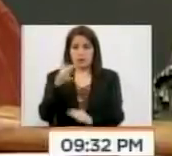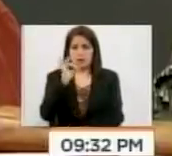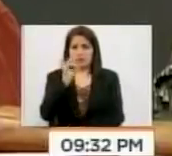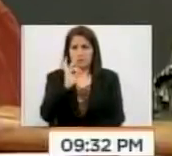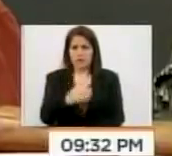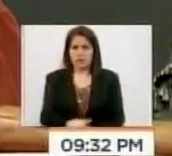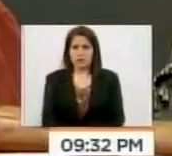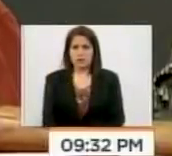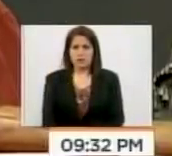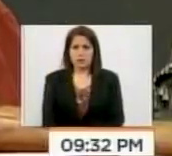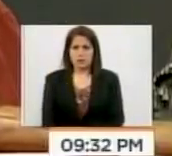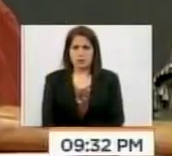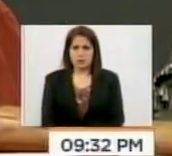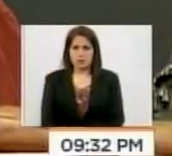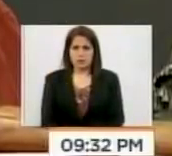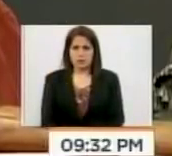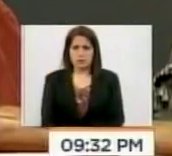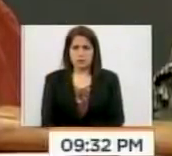Así es.